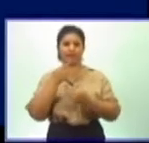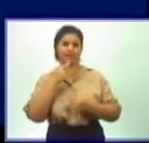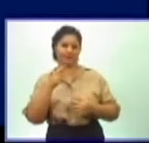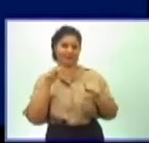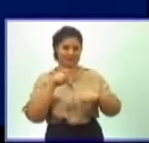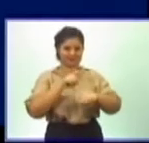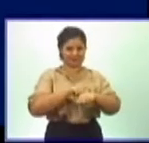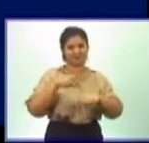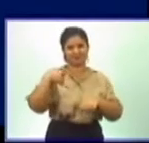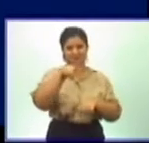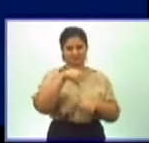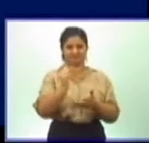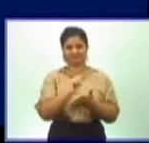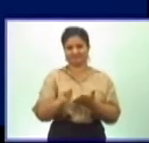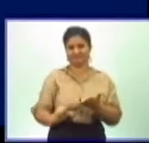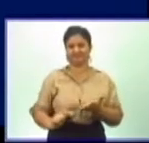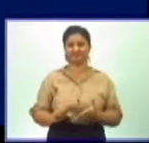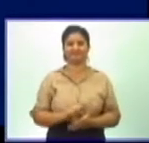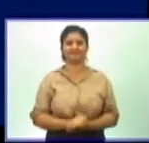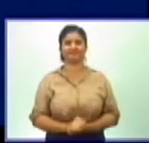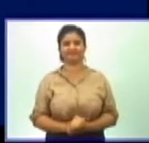dejar unos segundos y después continuamos.